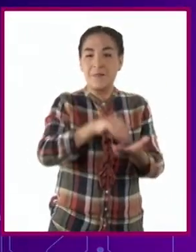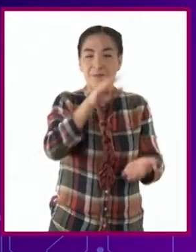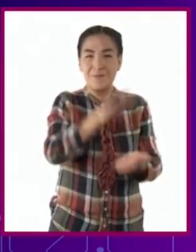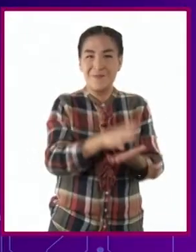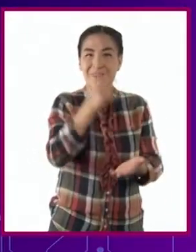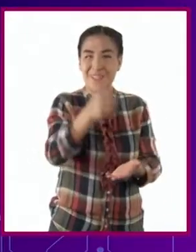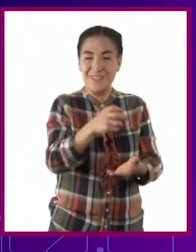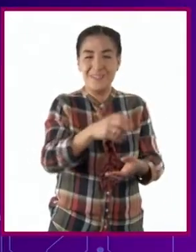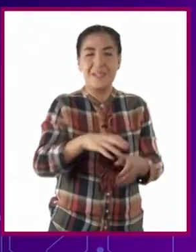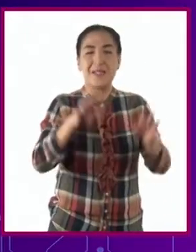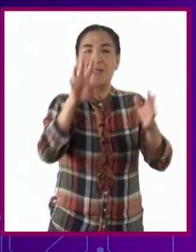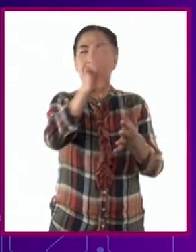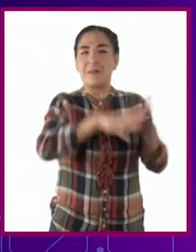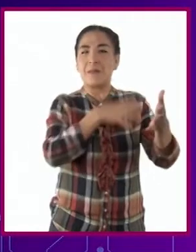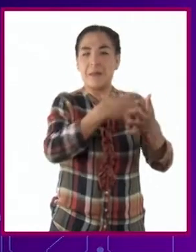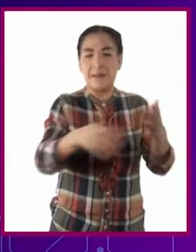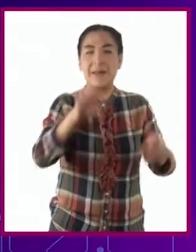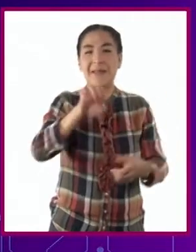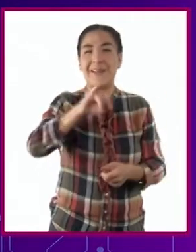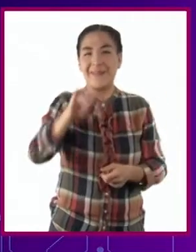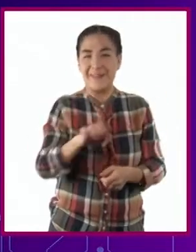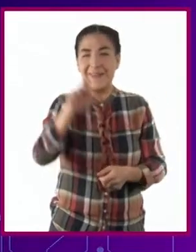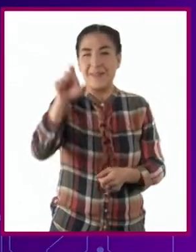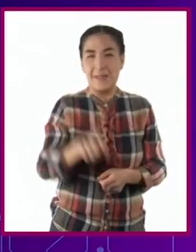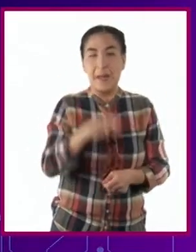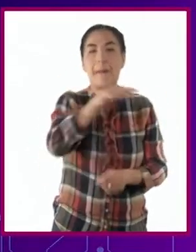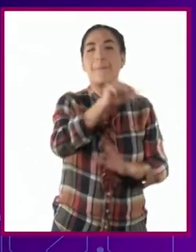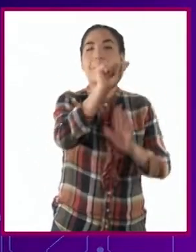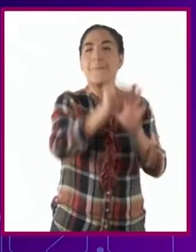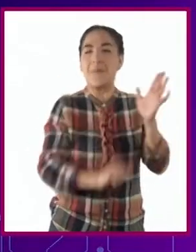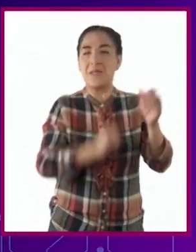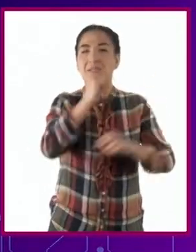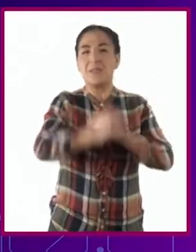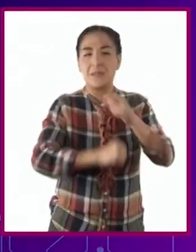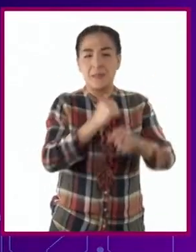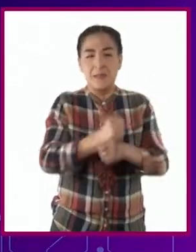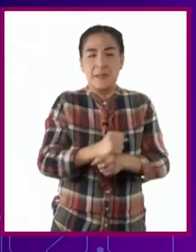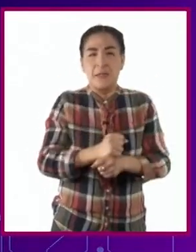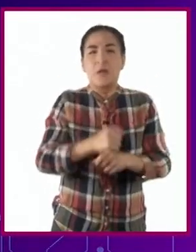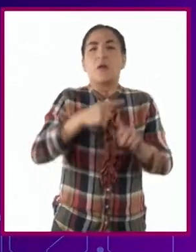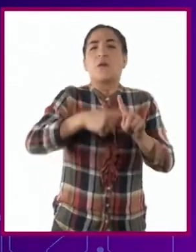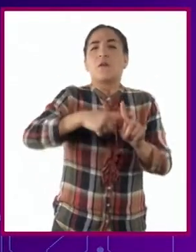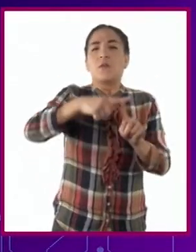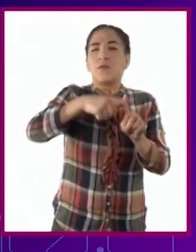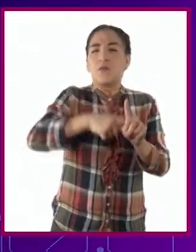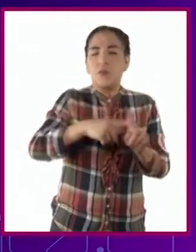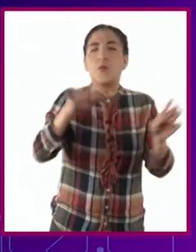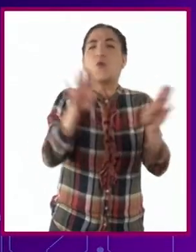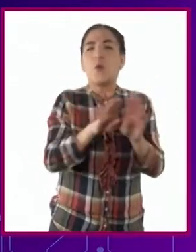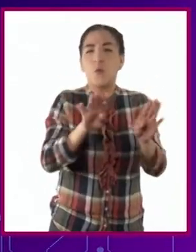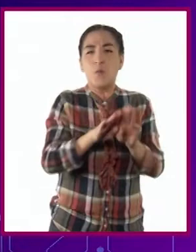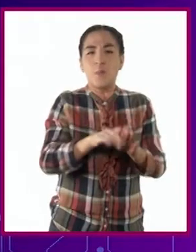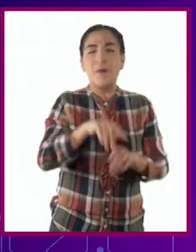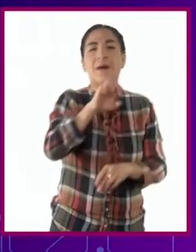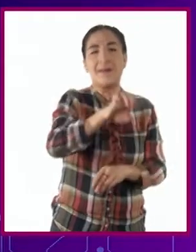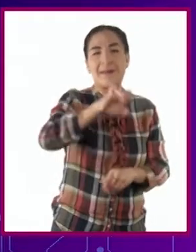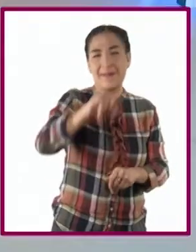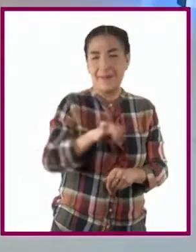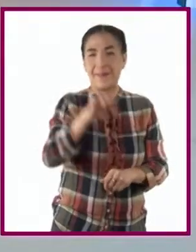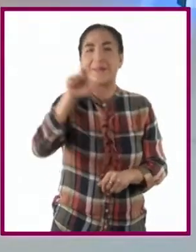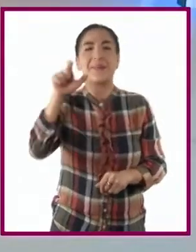representar en el eje X son los meses del año y las temperaturas promedio se deben de representar en el eje